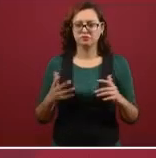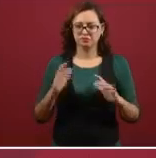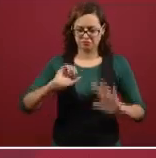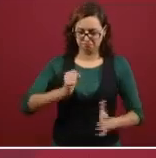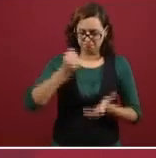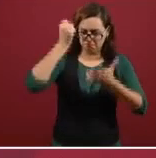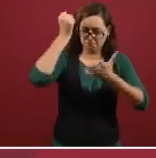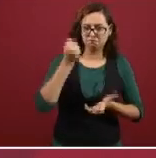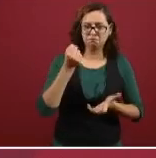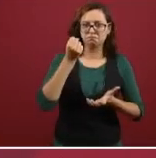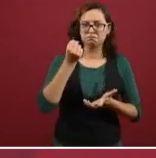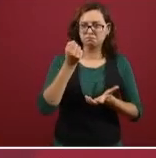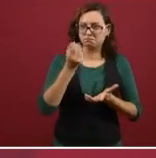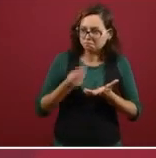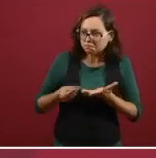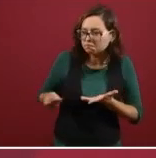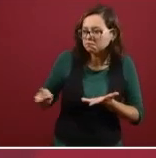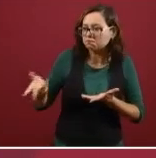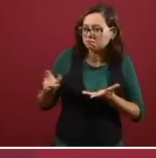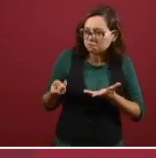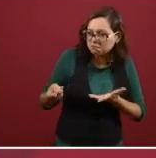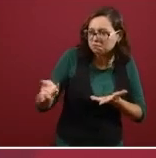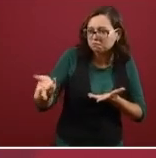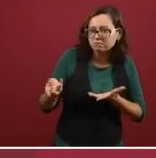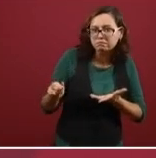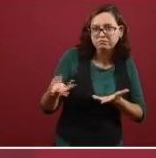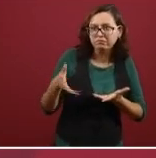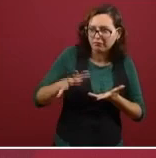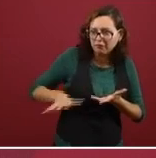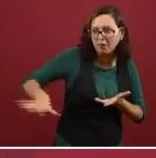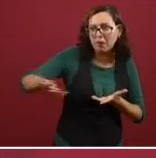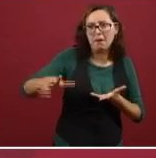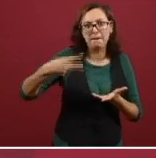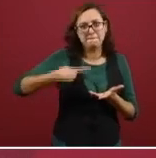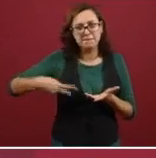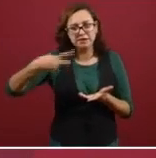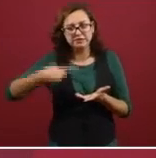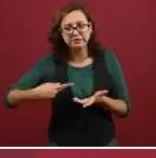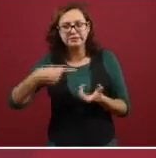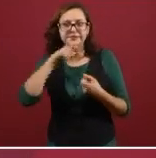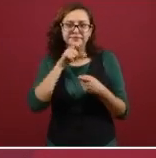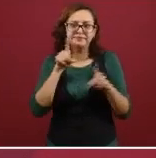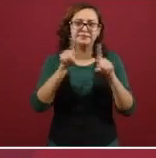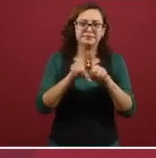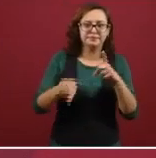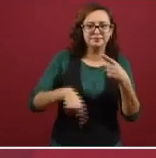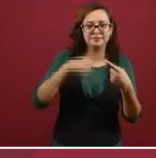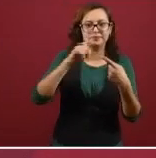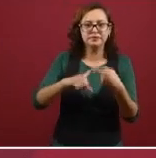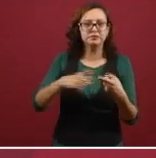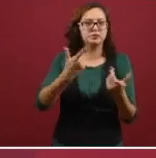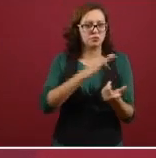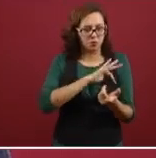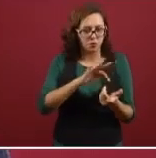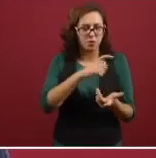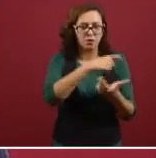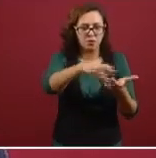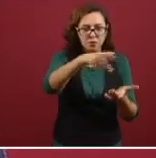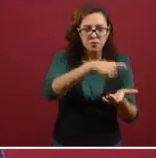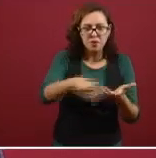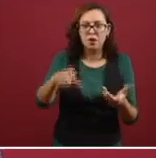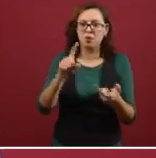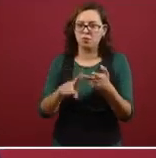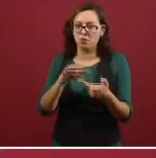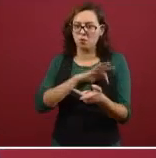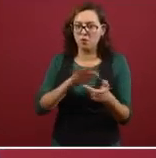gente, a partir del poder adquisitivo, del poder de compra de